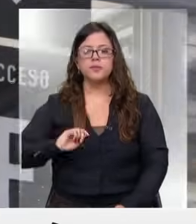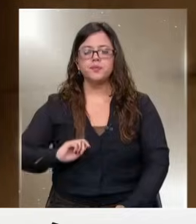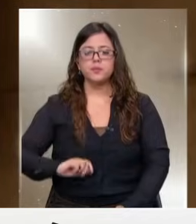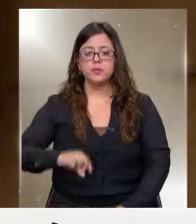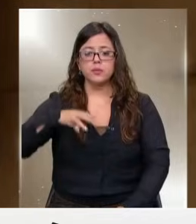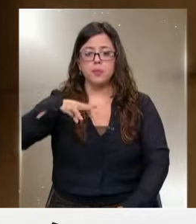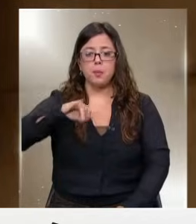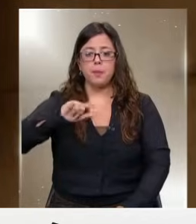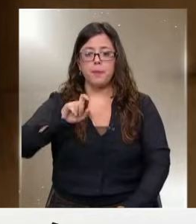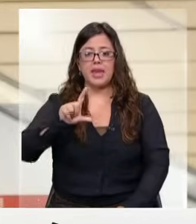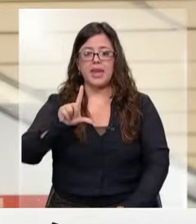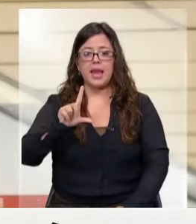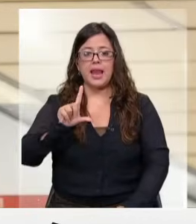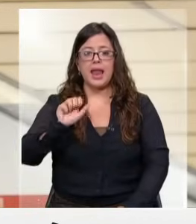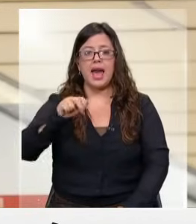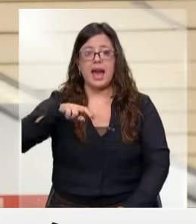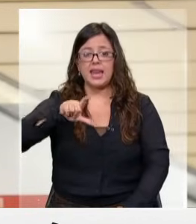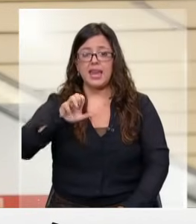Miguel Ángel Aguilera Sangüesa.